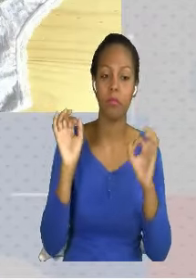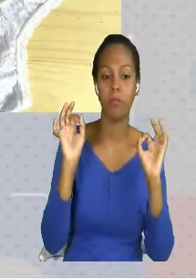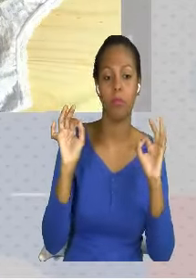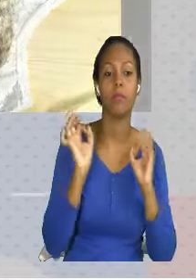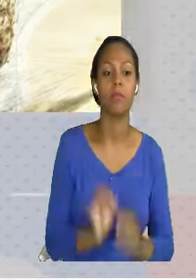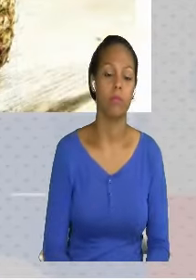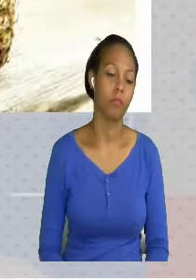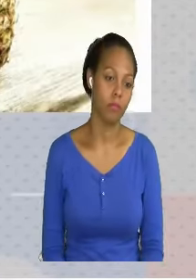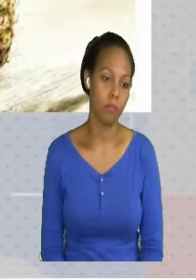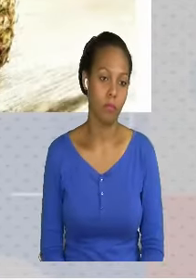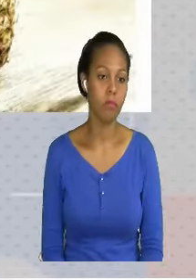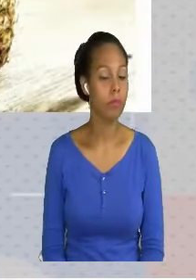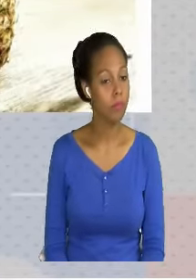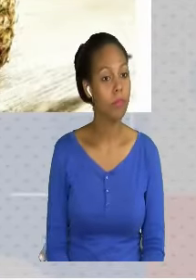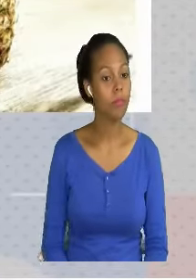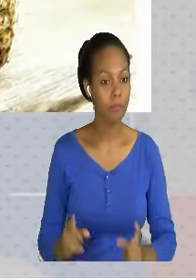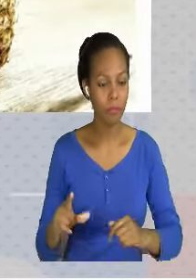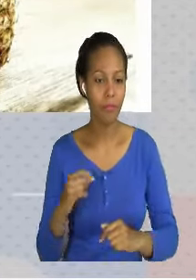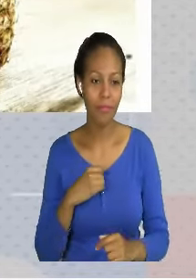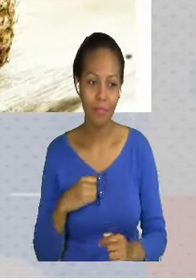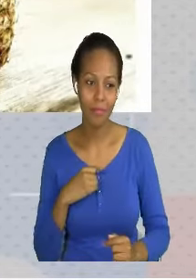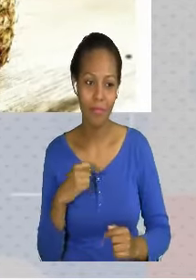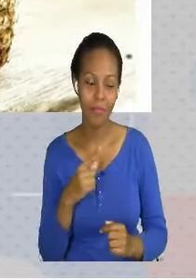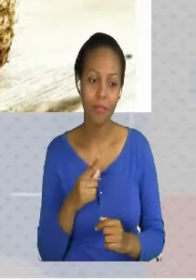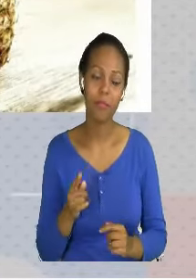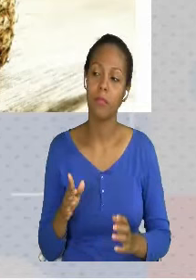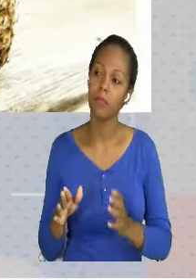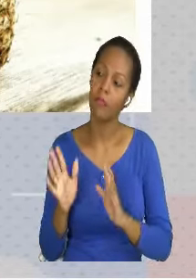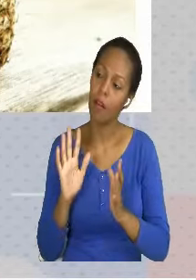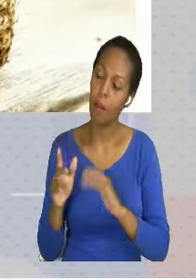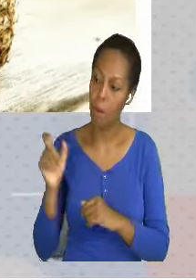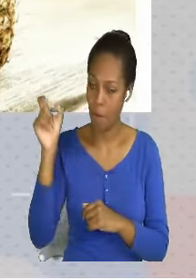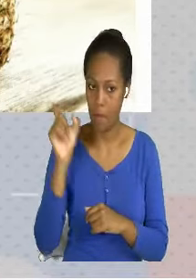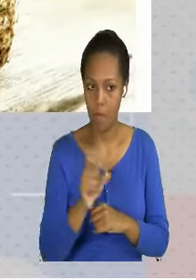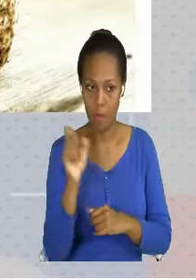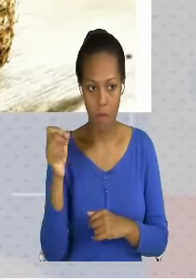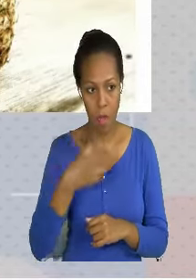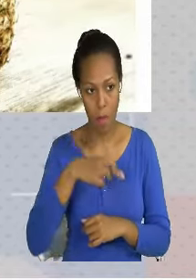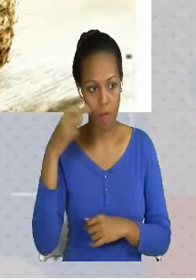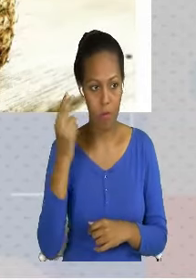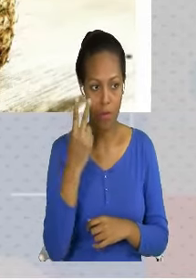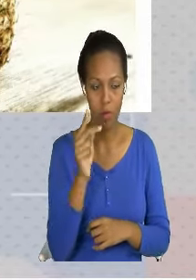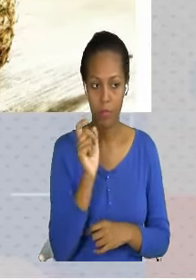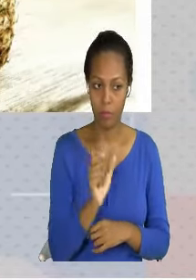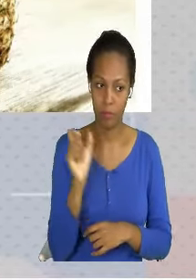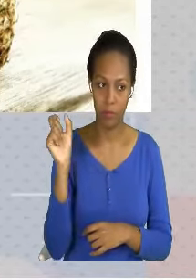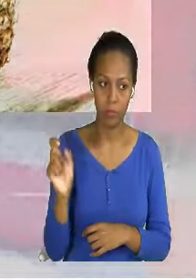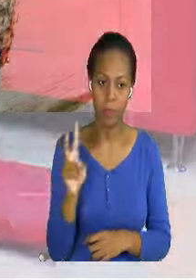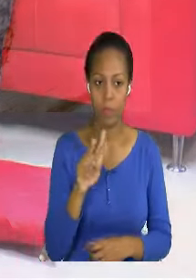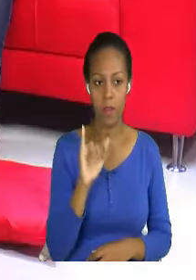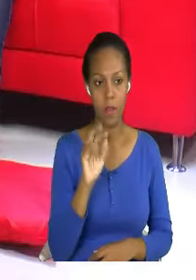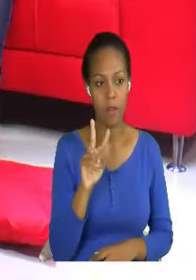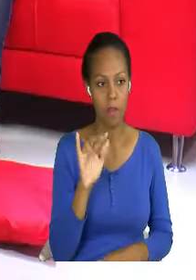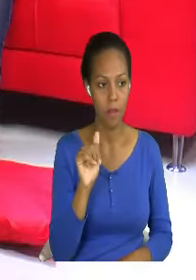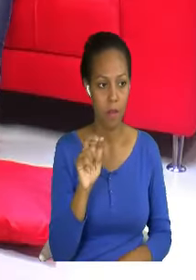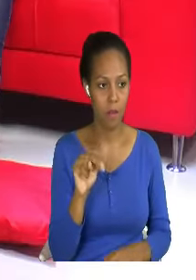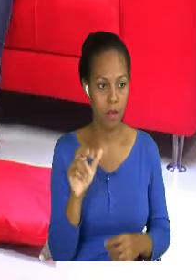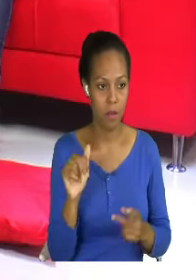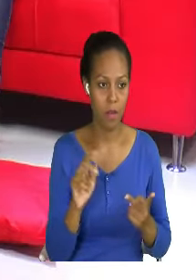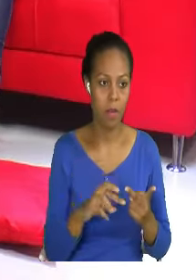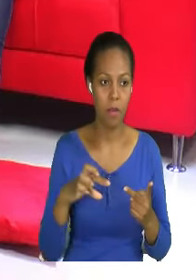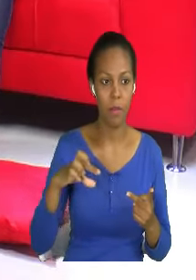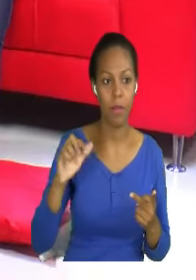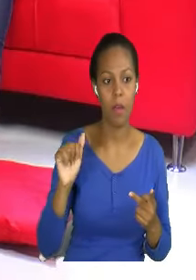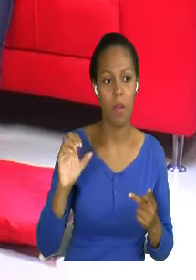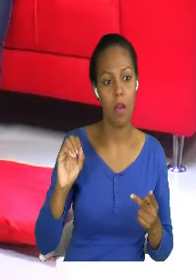aquí tenemos una sección que se llama Hablando con Expertos. En ese momento me encuentro con dos de ellas, que es Viviana y Paola. Hoy Paola nos